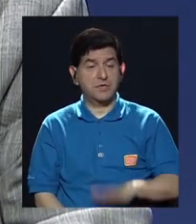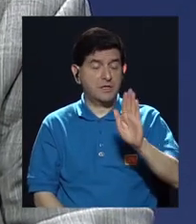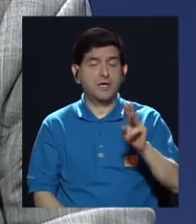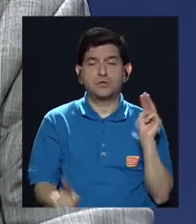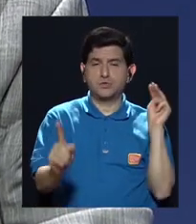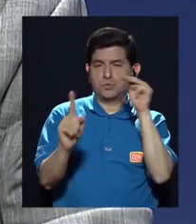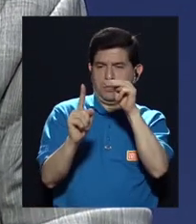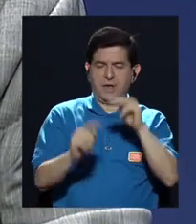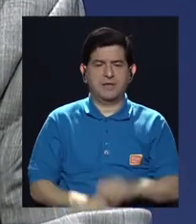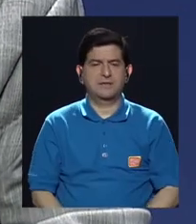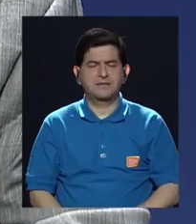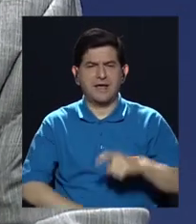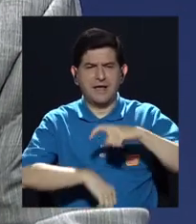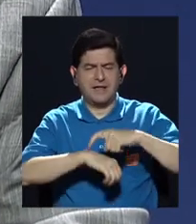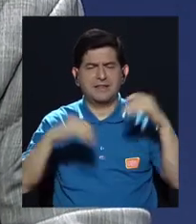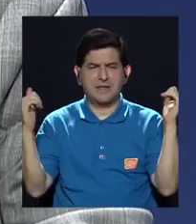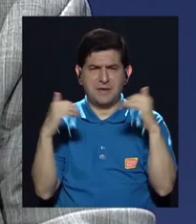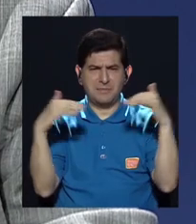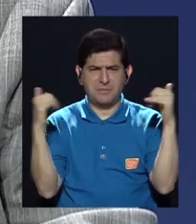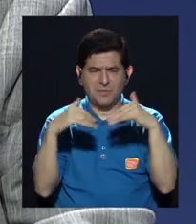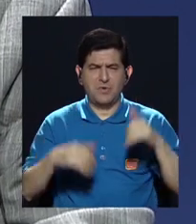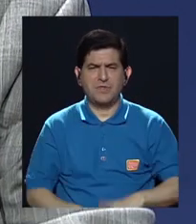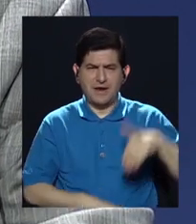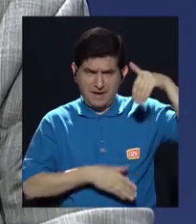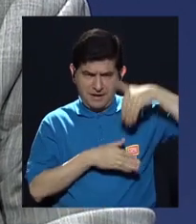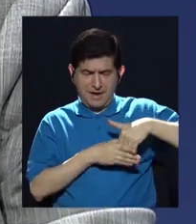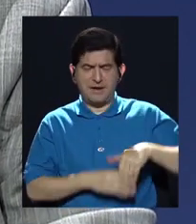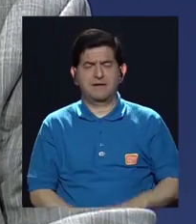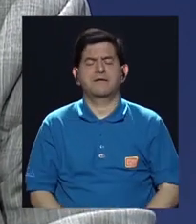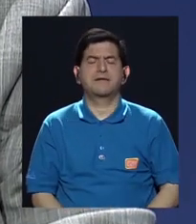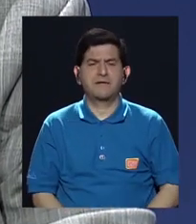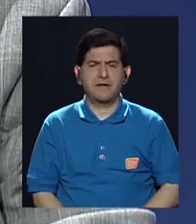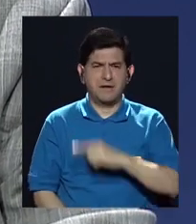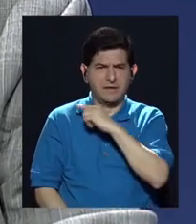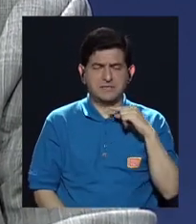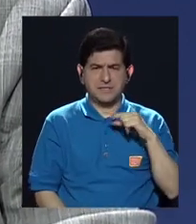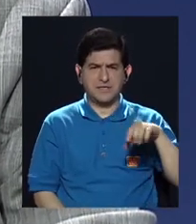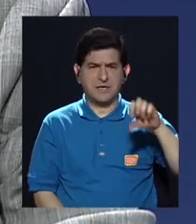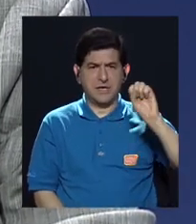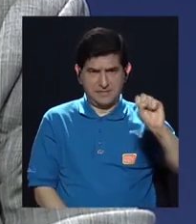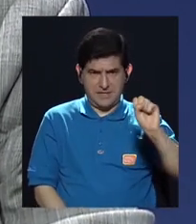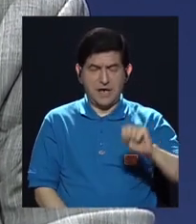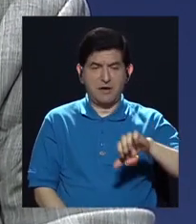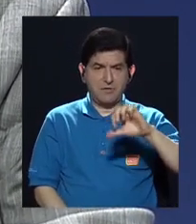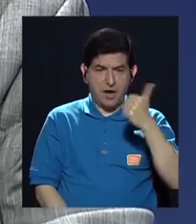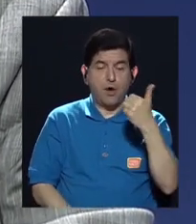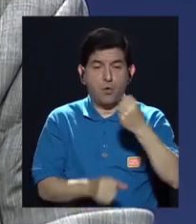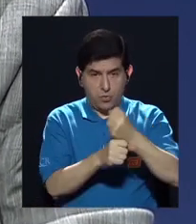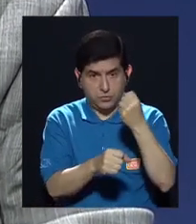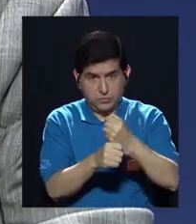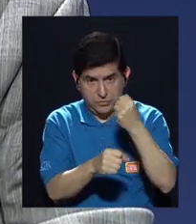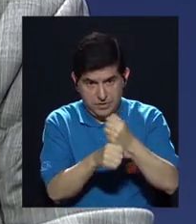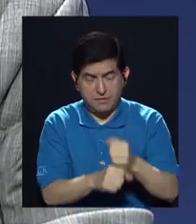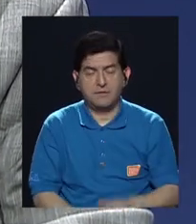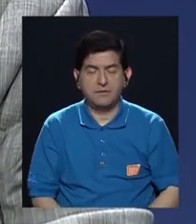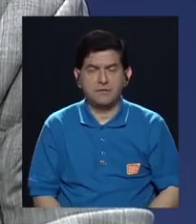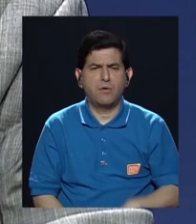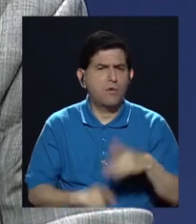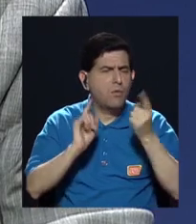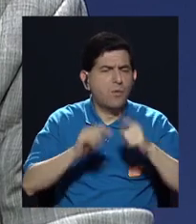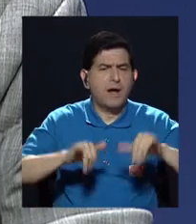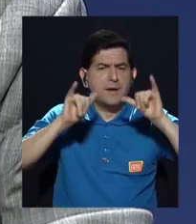su misión. Después, durante la Guerra Civil, Monseñor Sanabria le dio otra misión canónica, que